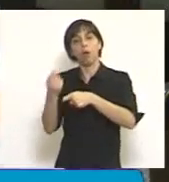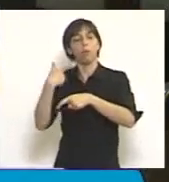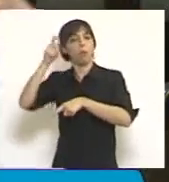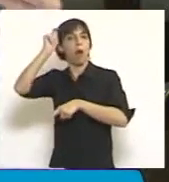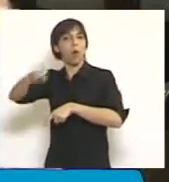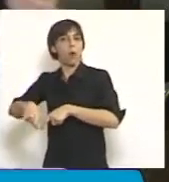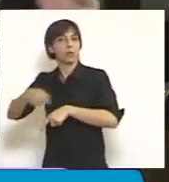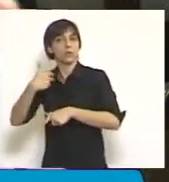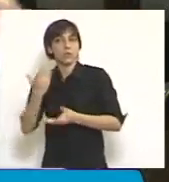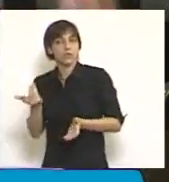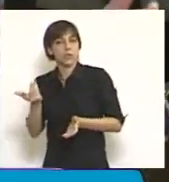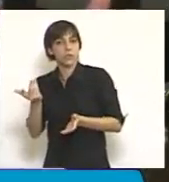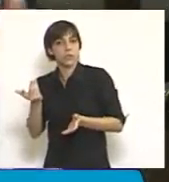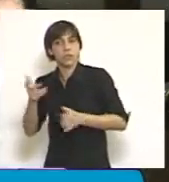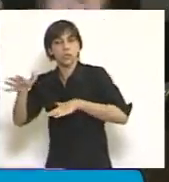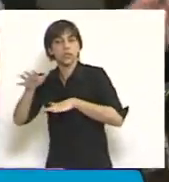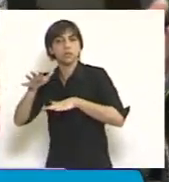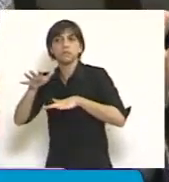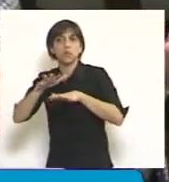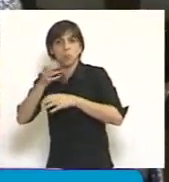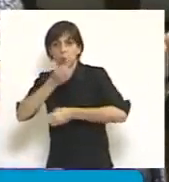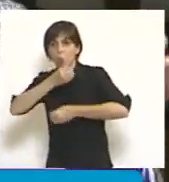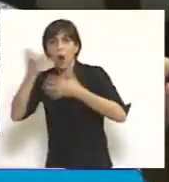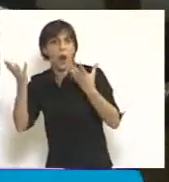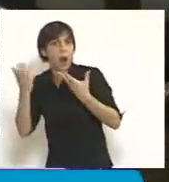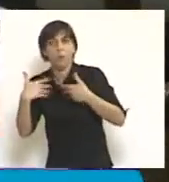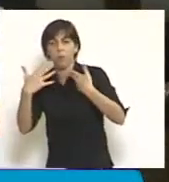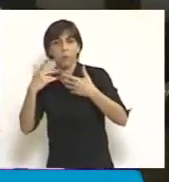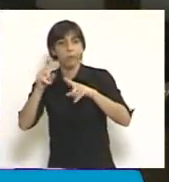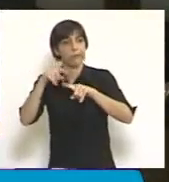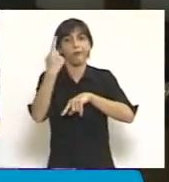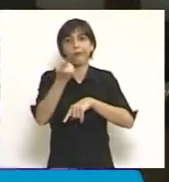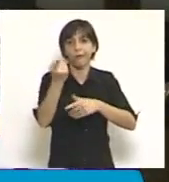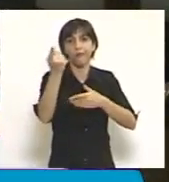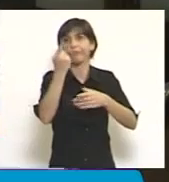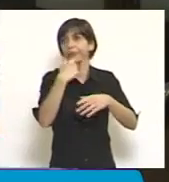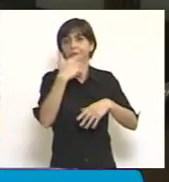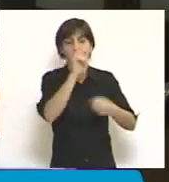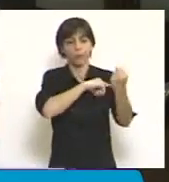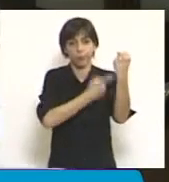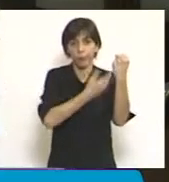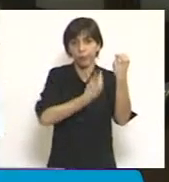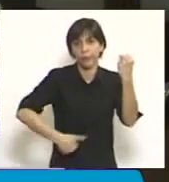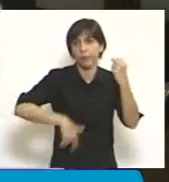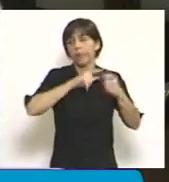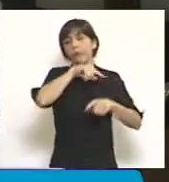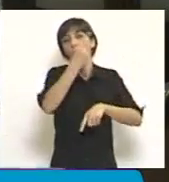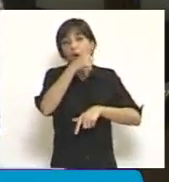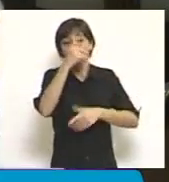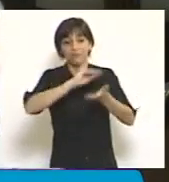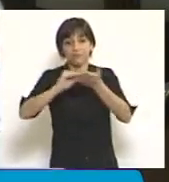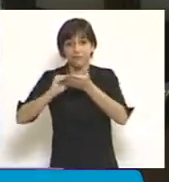ejemplo, el actual Ministro de Justicia podría ser designado subrogante, siempre que pida licencia como ministro,